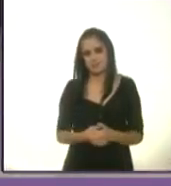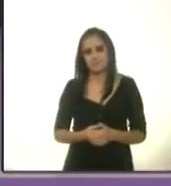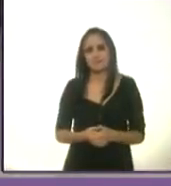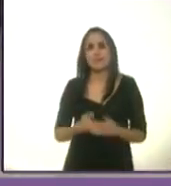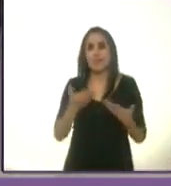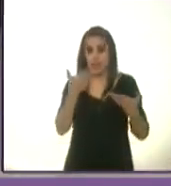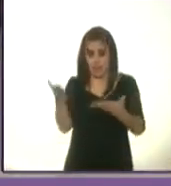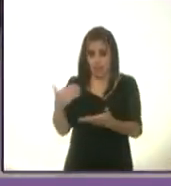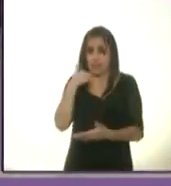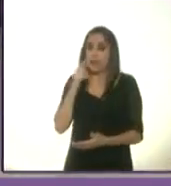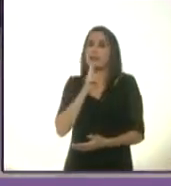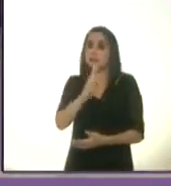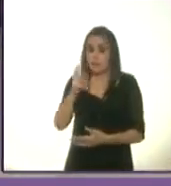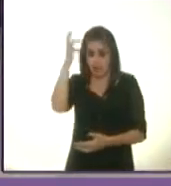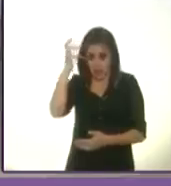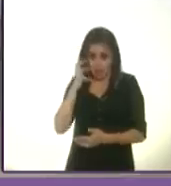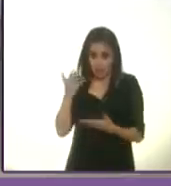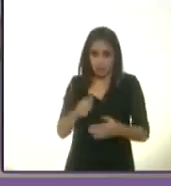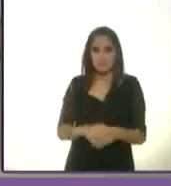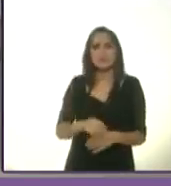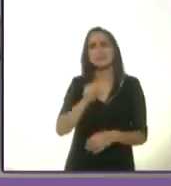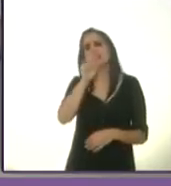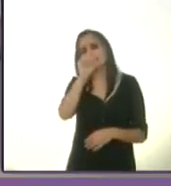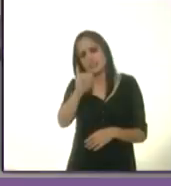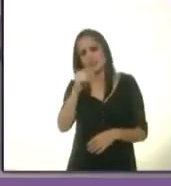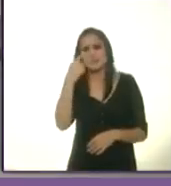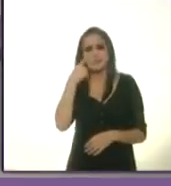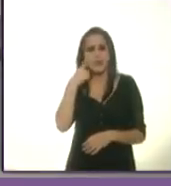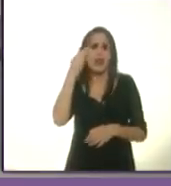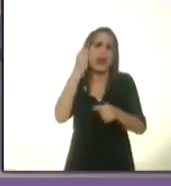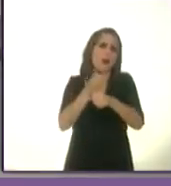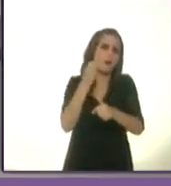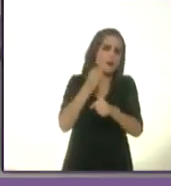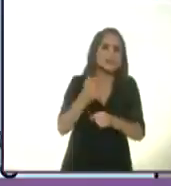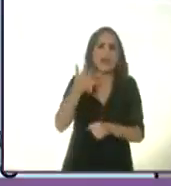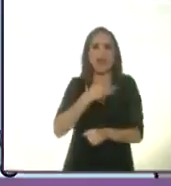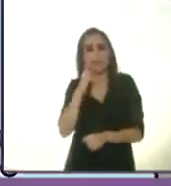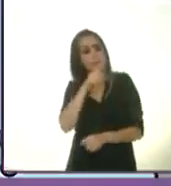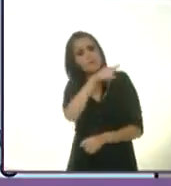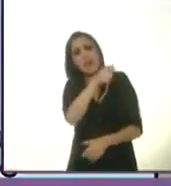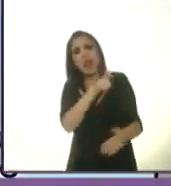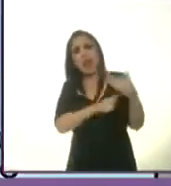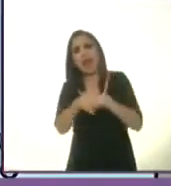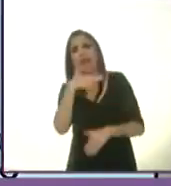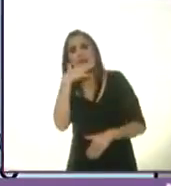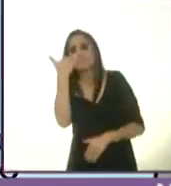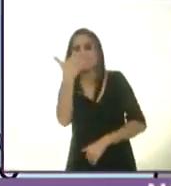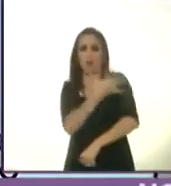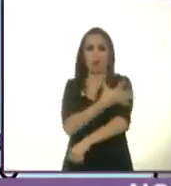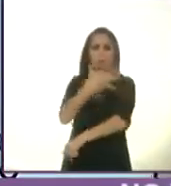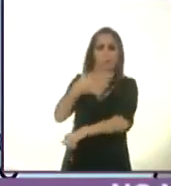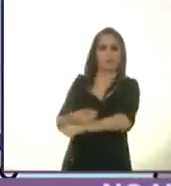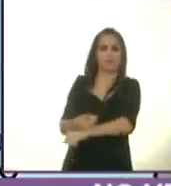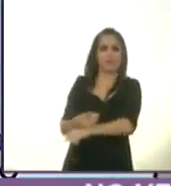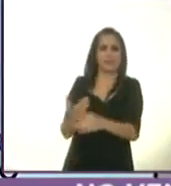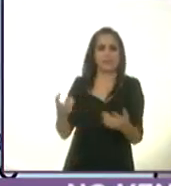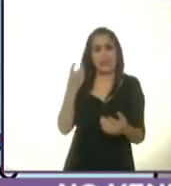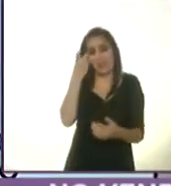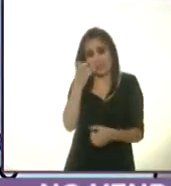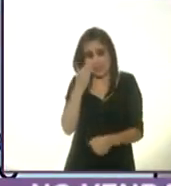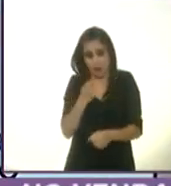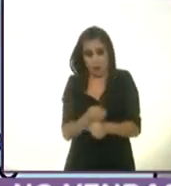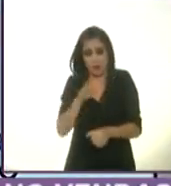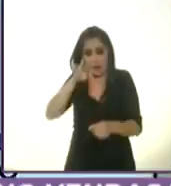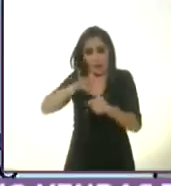responderle cantidad de claudio símbolos y aquí está definiéndose entre la corrupción y la honestidad eso es lo que está en juego en esta